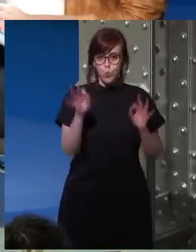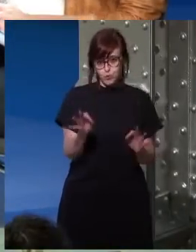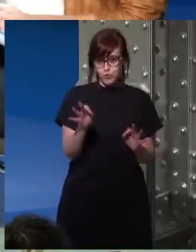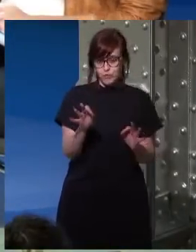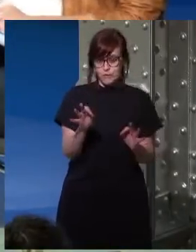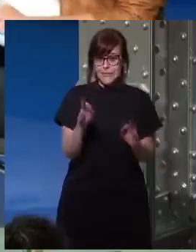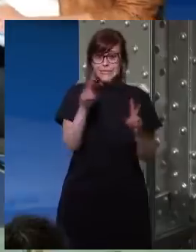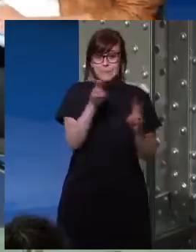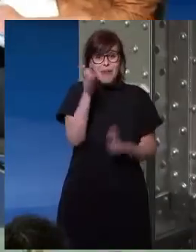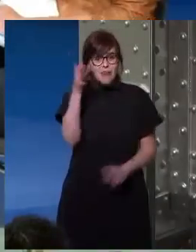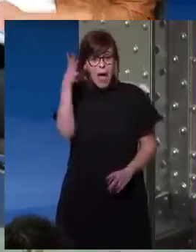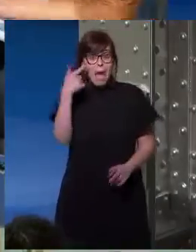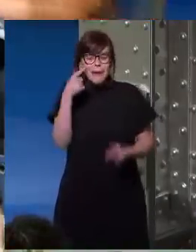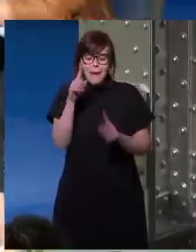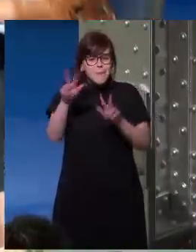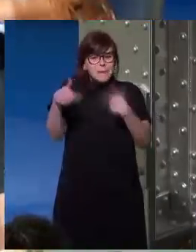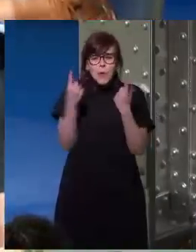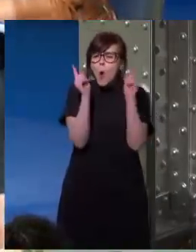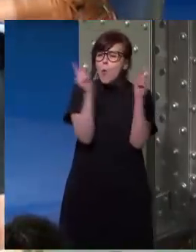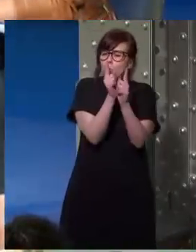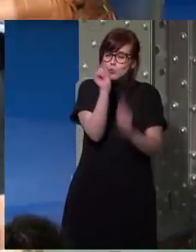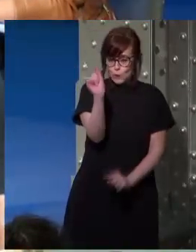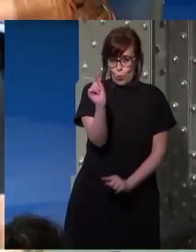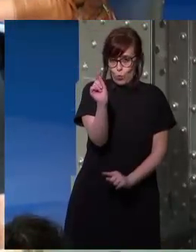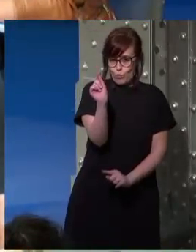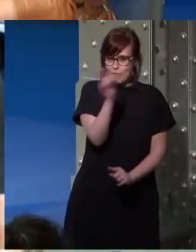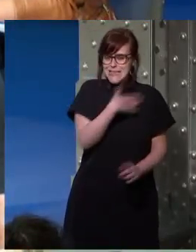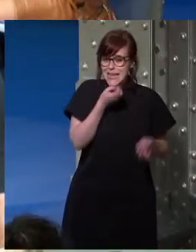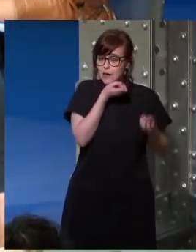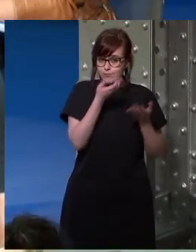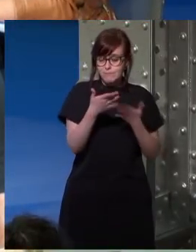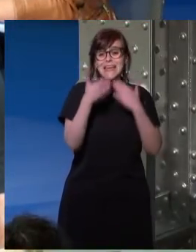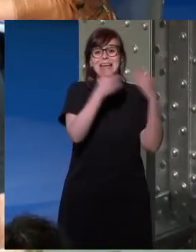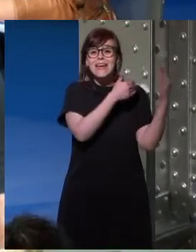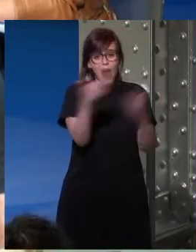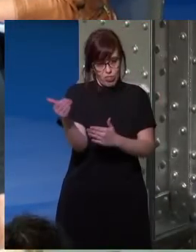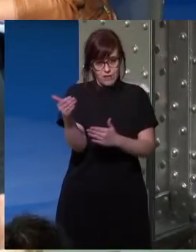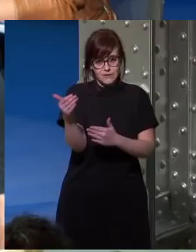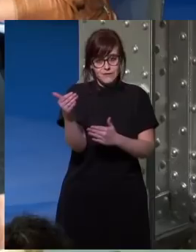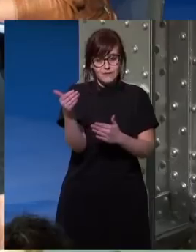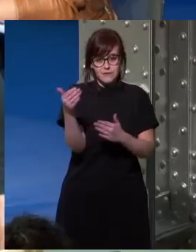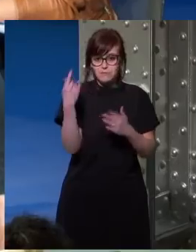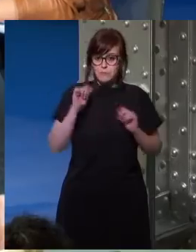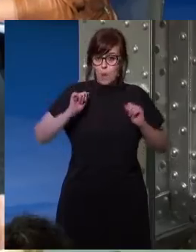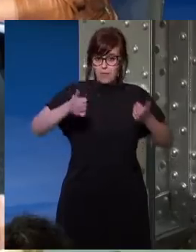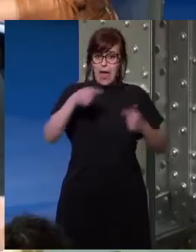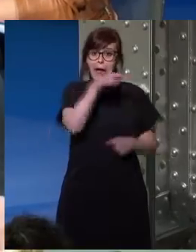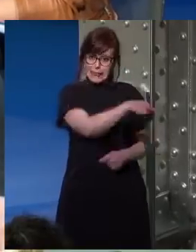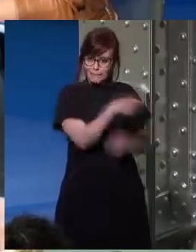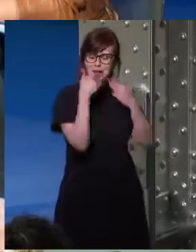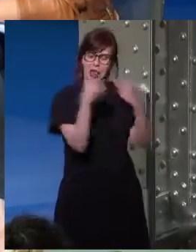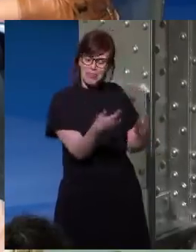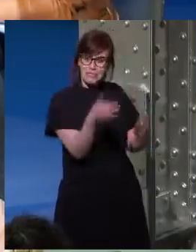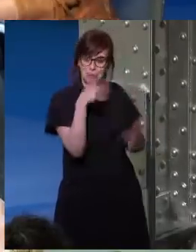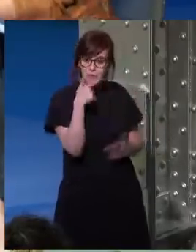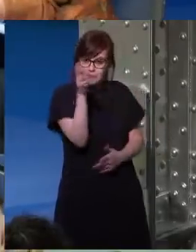idea de este libro. Me vas a permitir un segundo, Rosa, que dé las gracias. Me gustaría dar las gracias nada más empezar. Primero a ti por aceptar